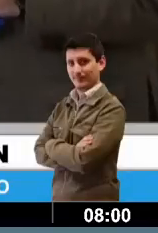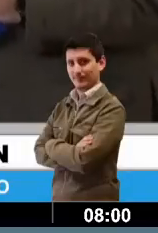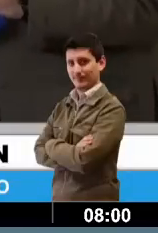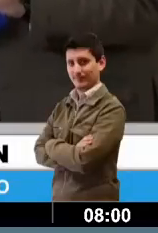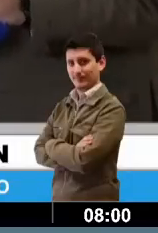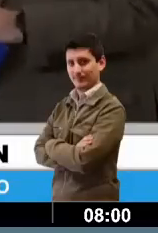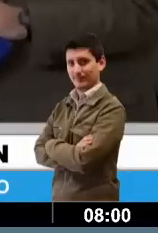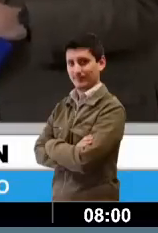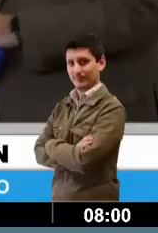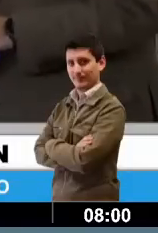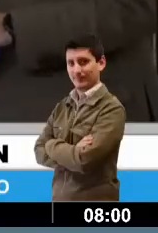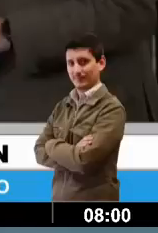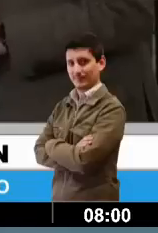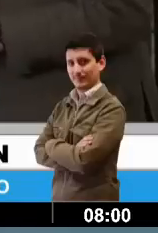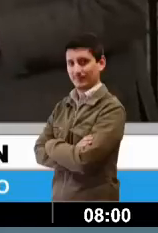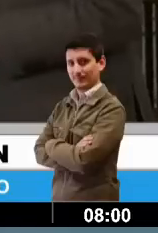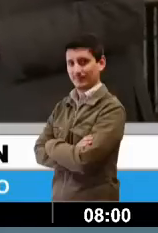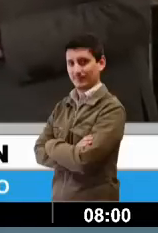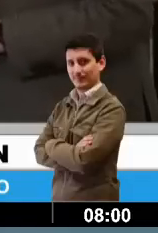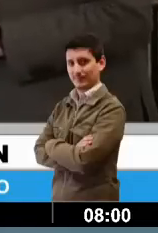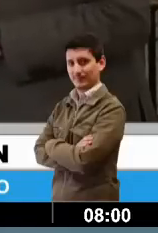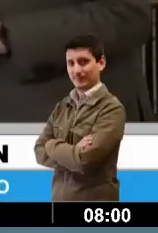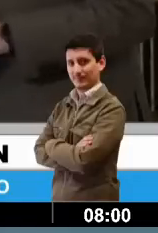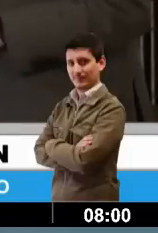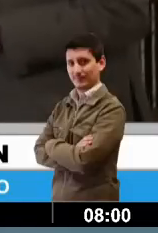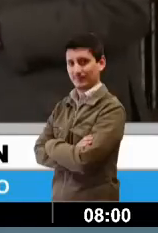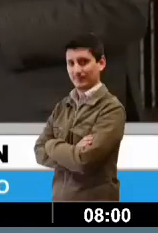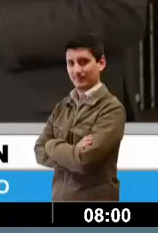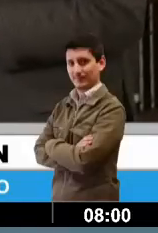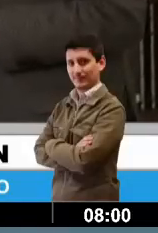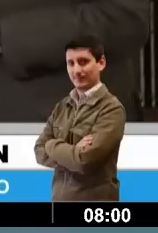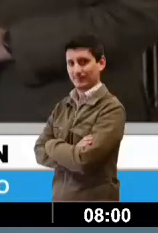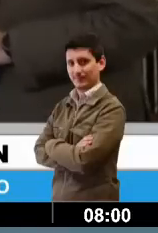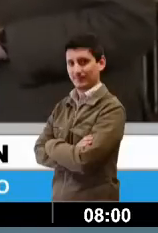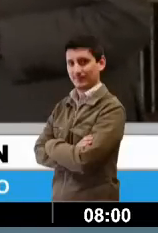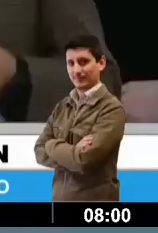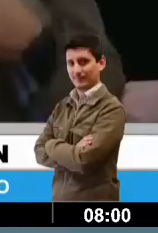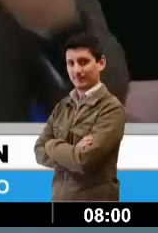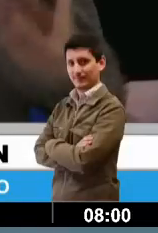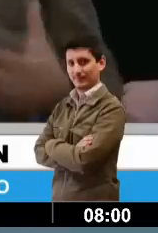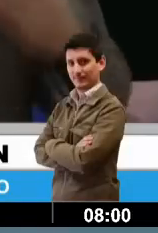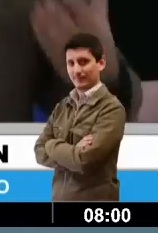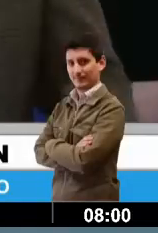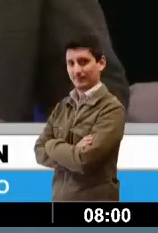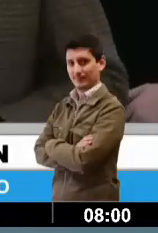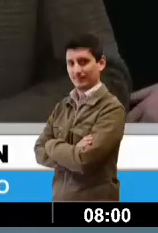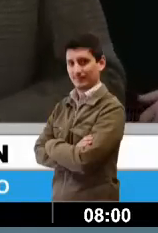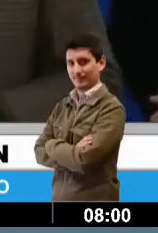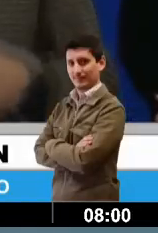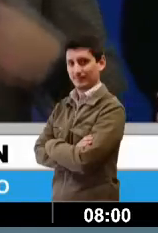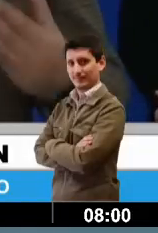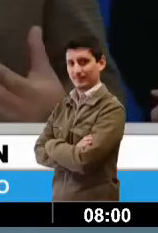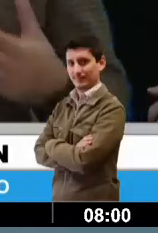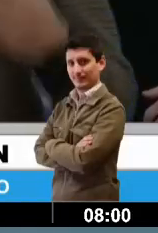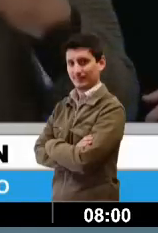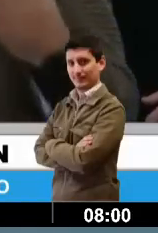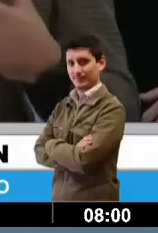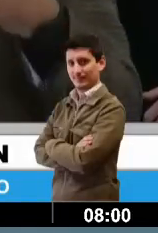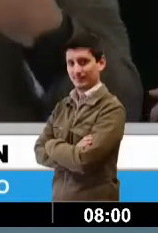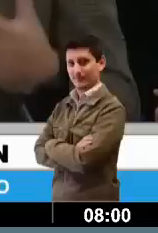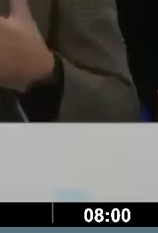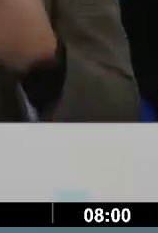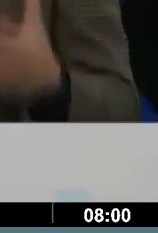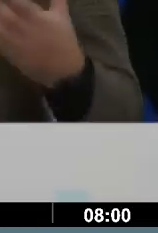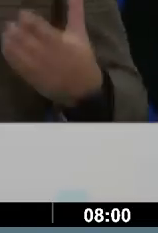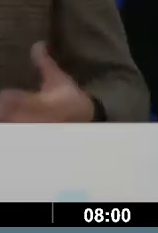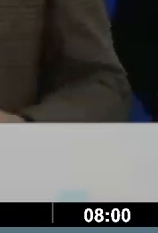animus societatis con el gobierno. Y por lo tanto es una bancada que yo creo que podría ser poco controlable por parte incluso de la